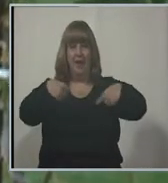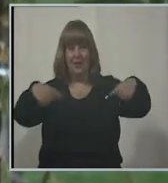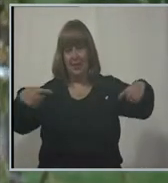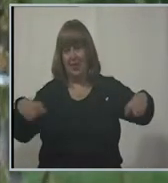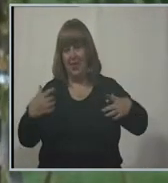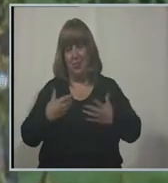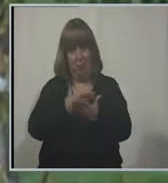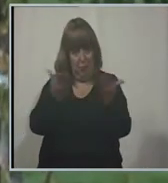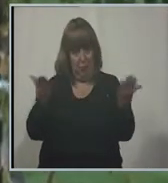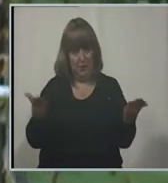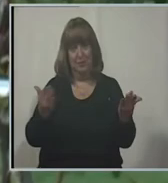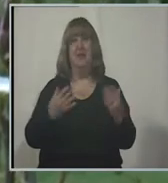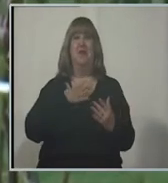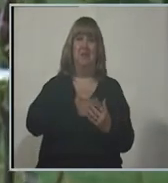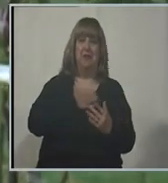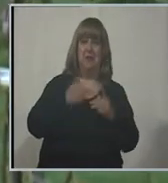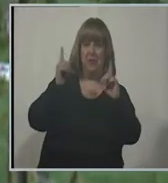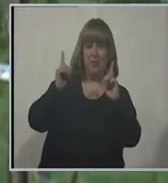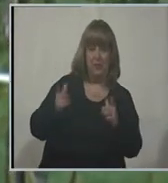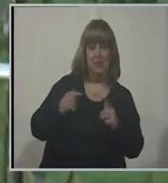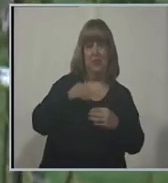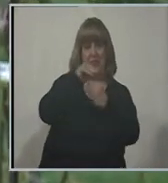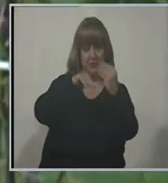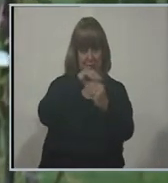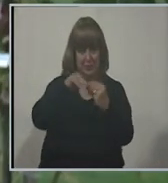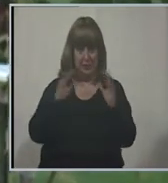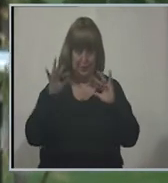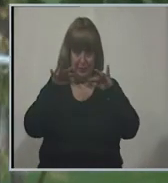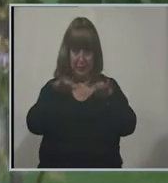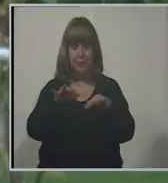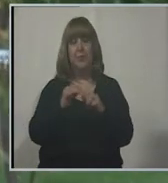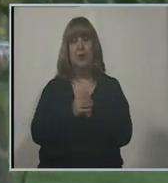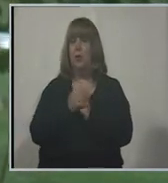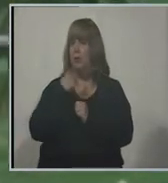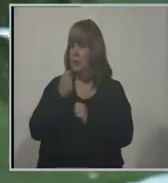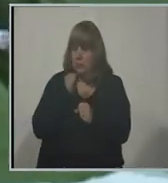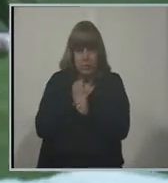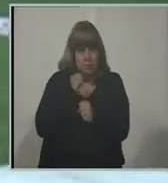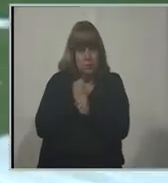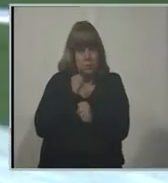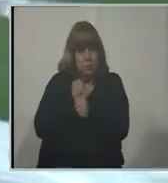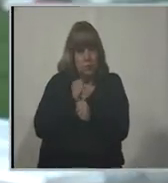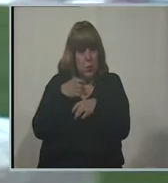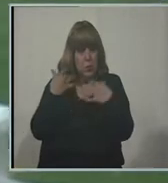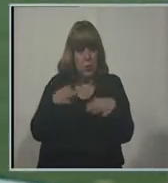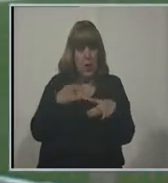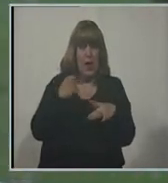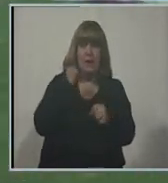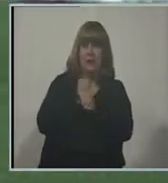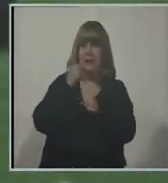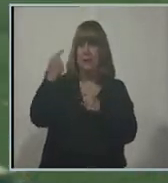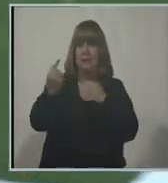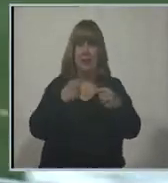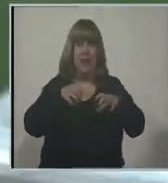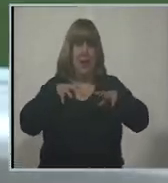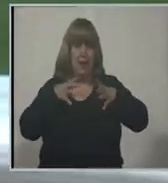para disfrutar en familia. Realmente se está trabajando arduamente, vemos que hay trabajadores por todos lados,